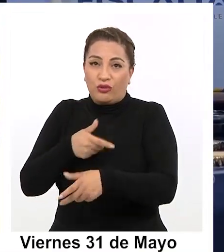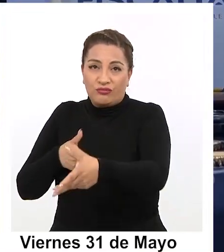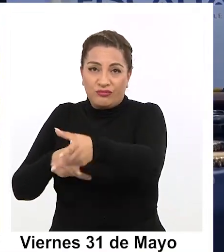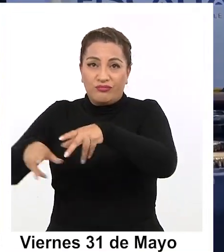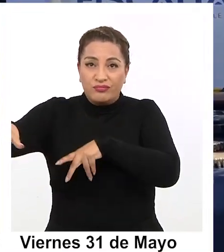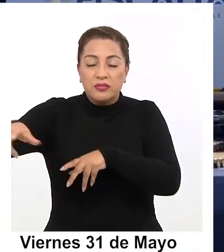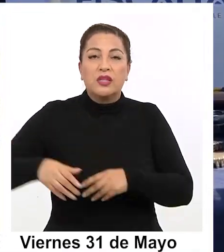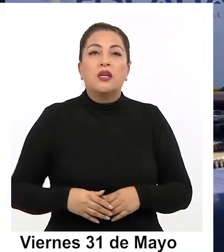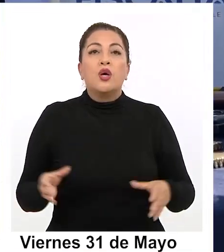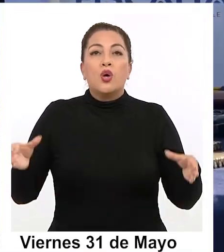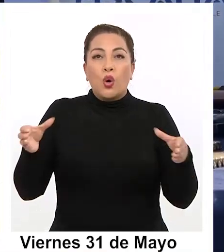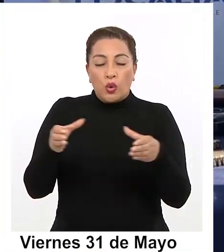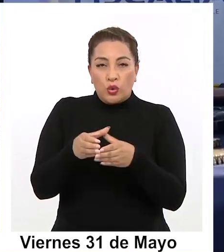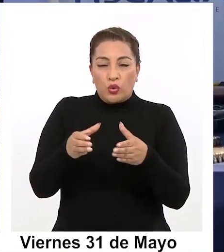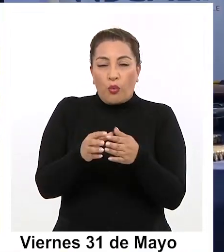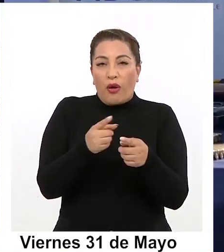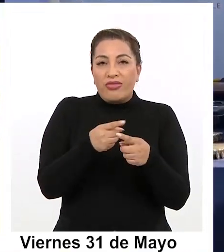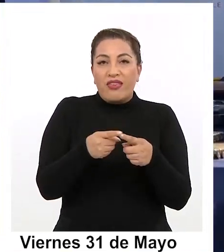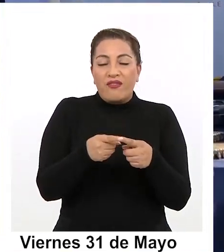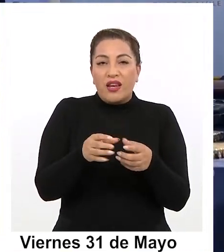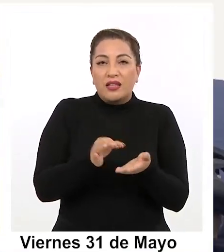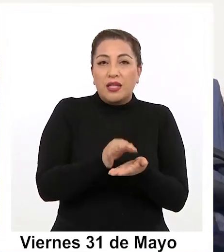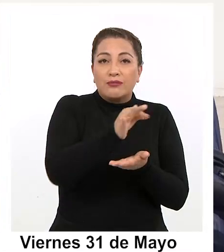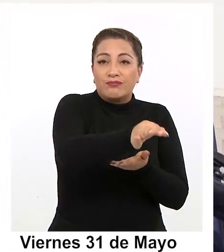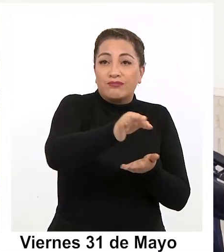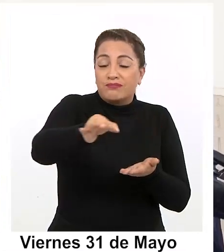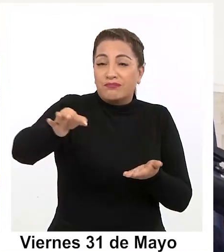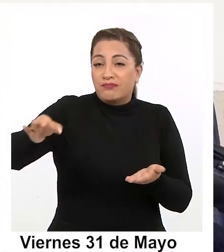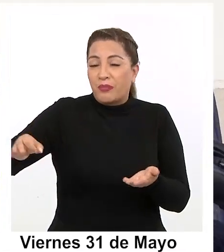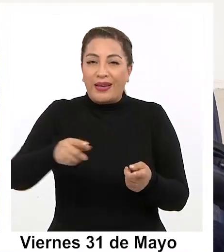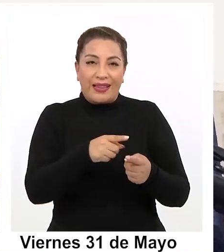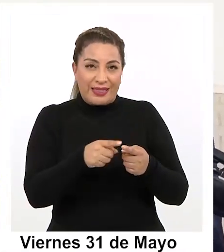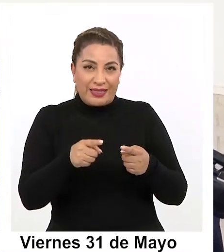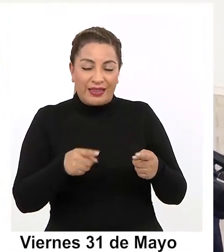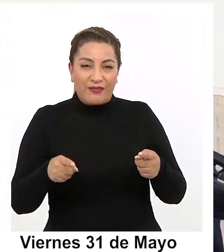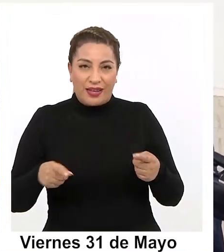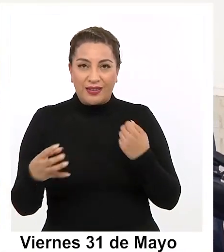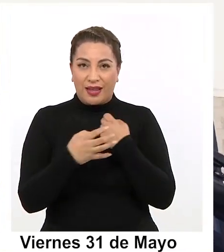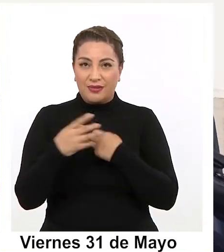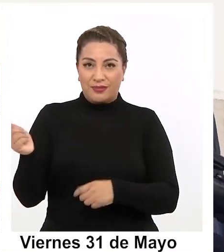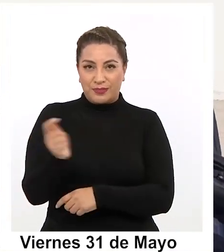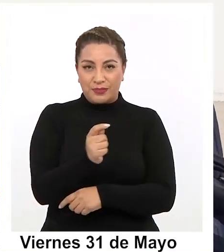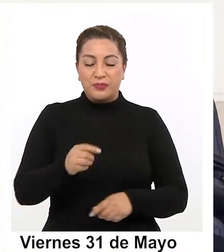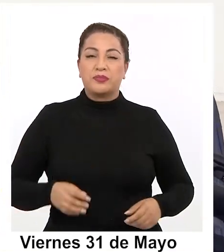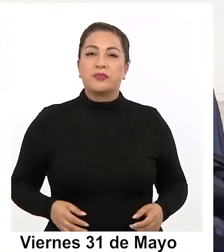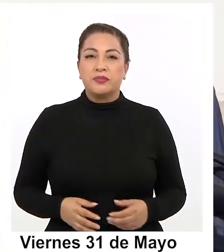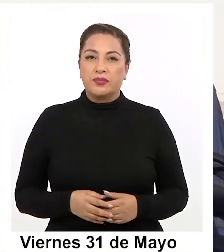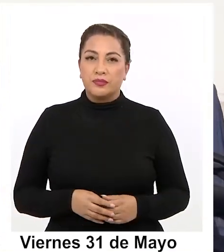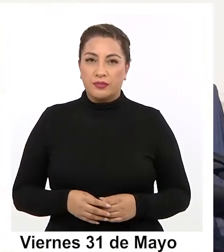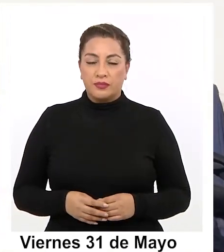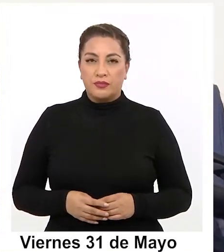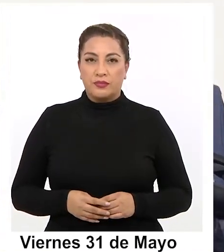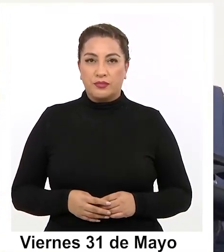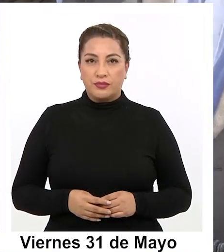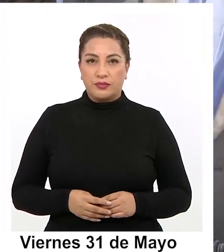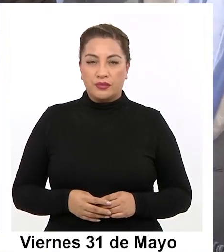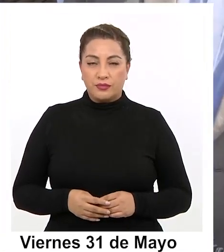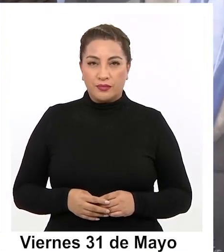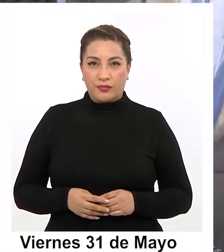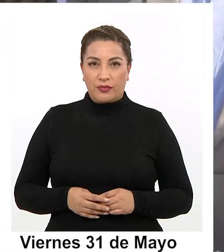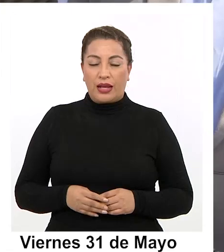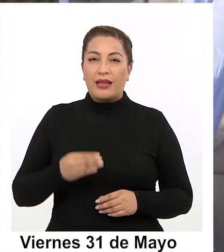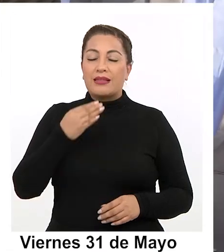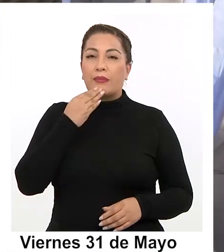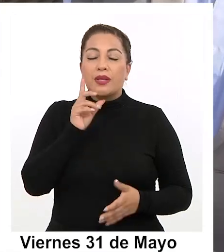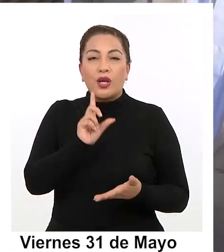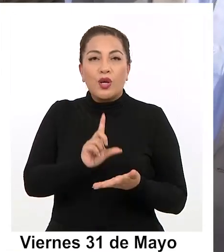banda que operaba en distintas comunas y sectores diversos de la región Incluso en